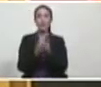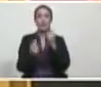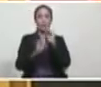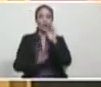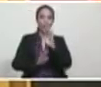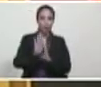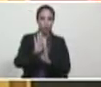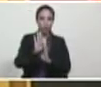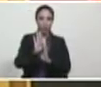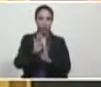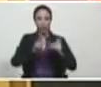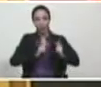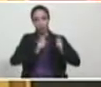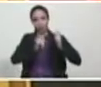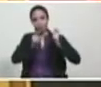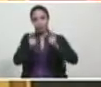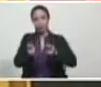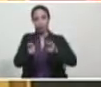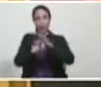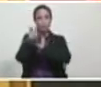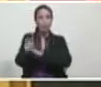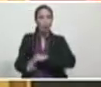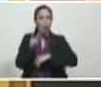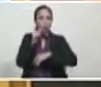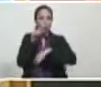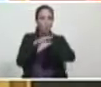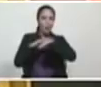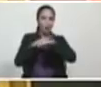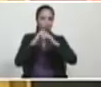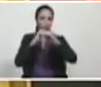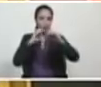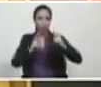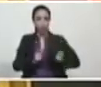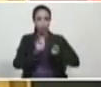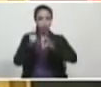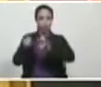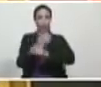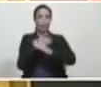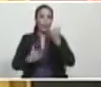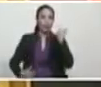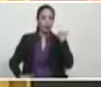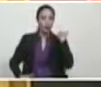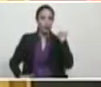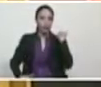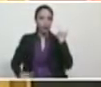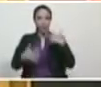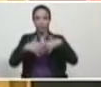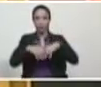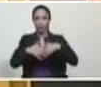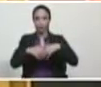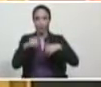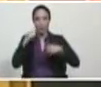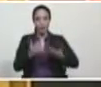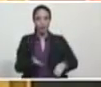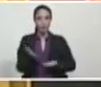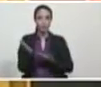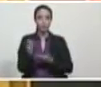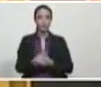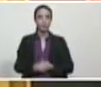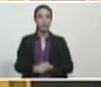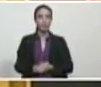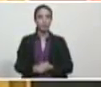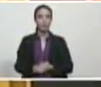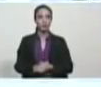se designa al ciudadano Hipólito Abreu como presidente del motor automotriz para ponerse al frente de todas